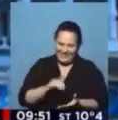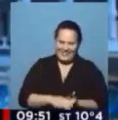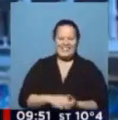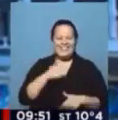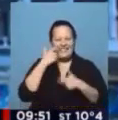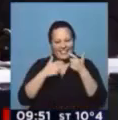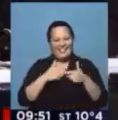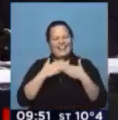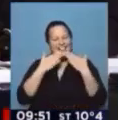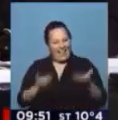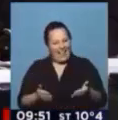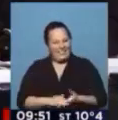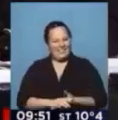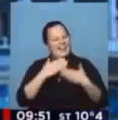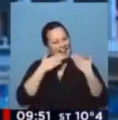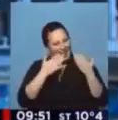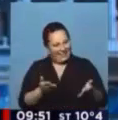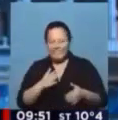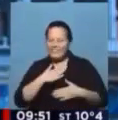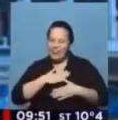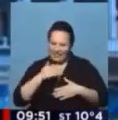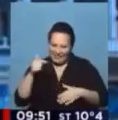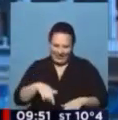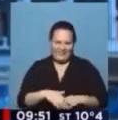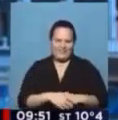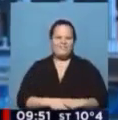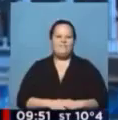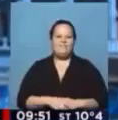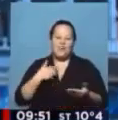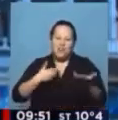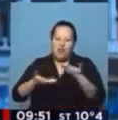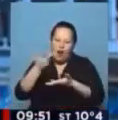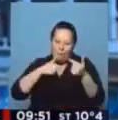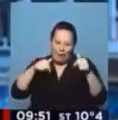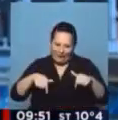Gracias, bueno, Carla. Gracias. Un enorme placer, digamos, compartir con ustedes. Buen día. Un gusto.